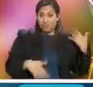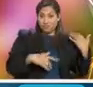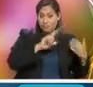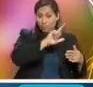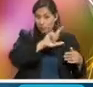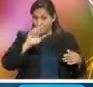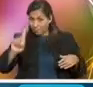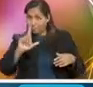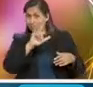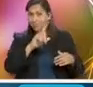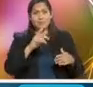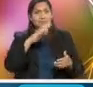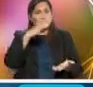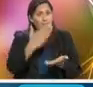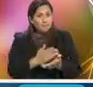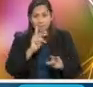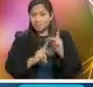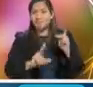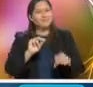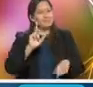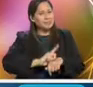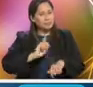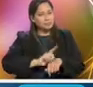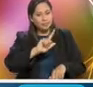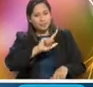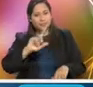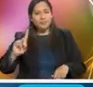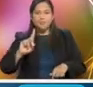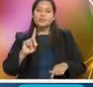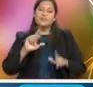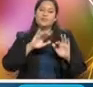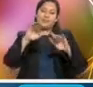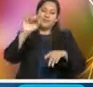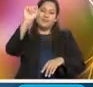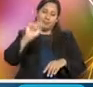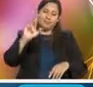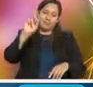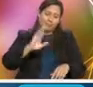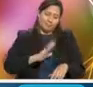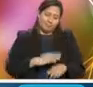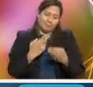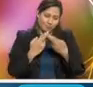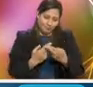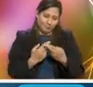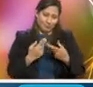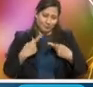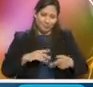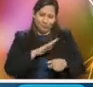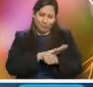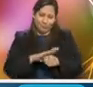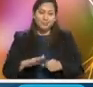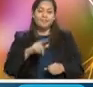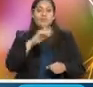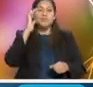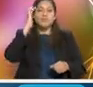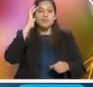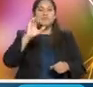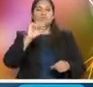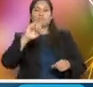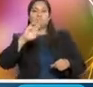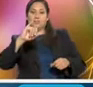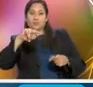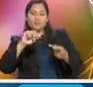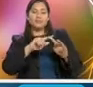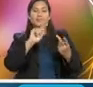no paraban ellos. No, eran paraban. todos los días, claro, se llenaba más los fines de semana. Claro. Se Pero atascaba. Sí. ahí podíamos ver a Santa Sabina,